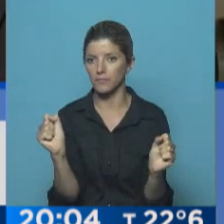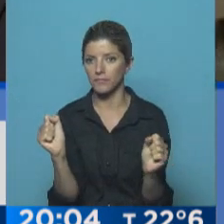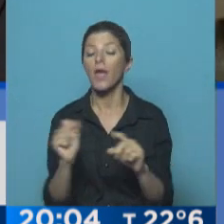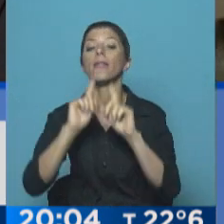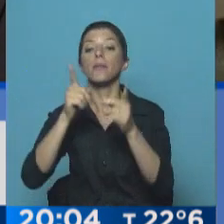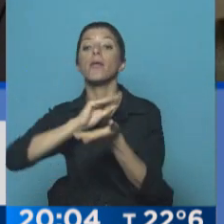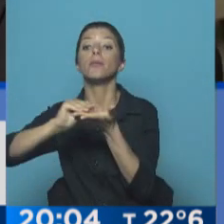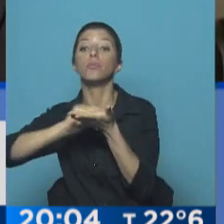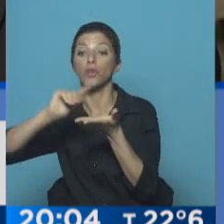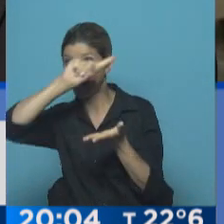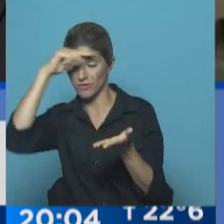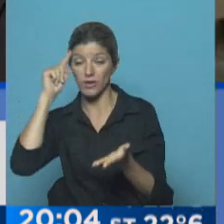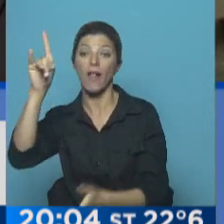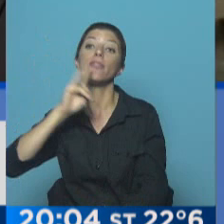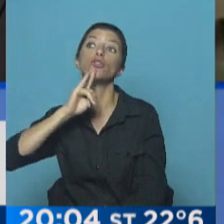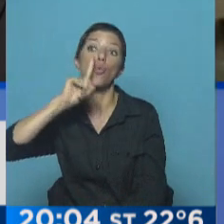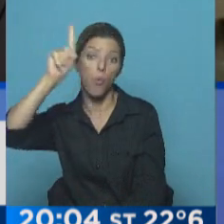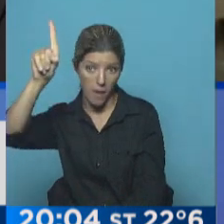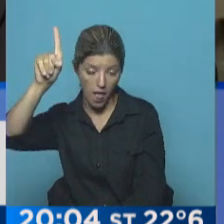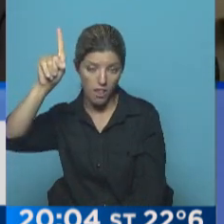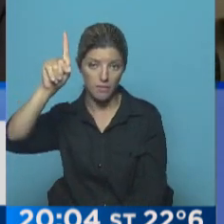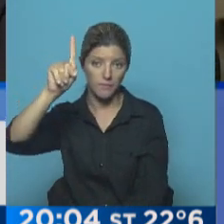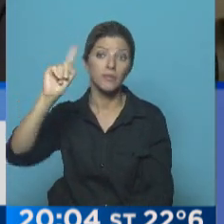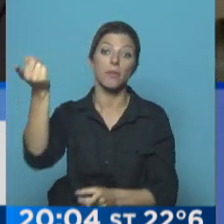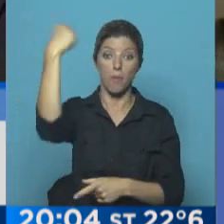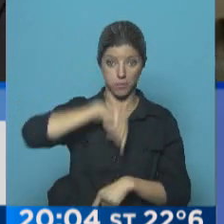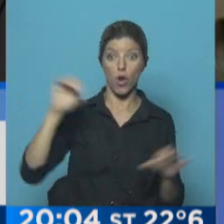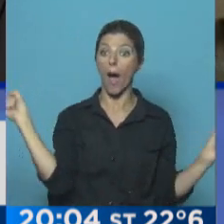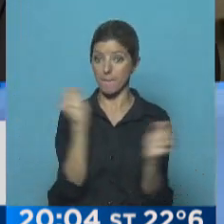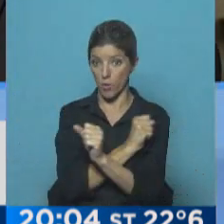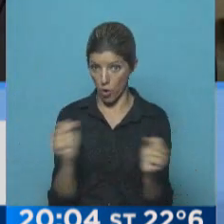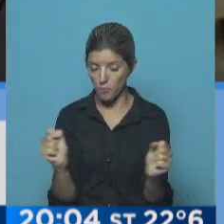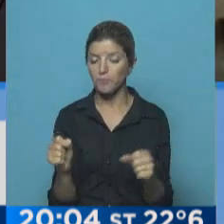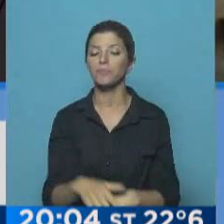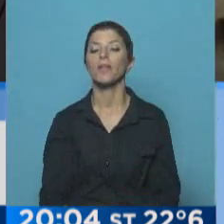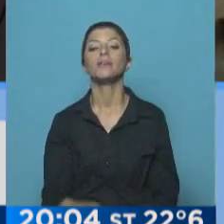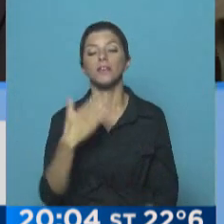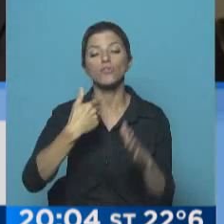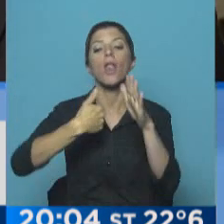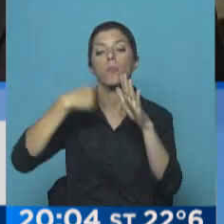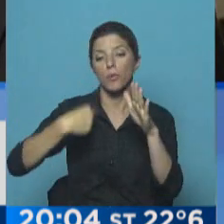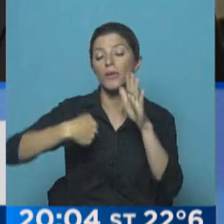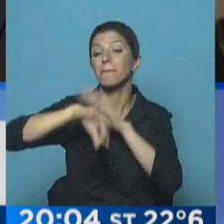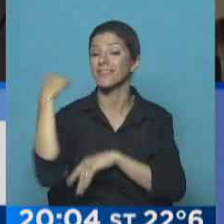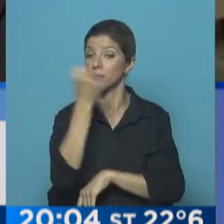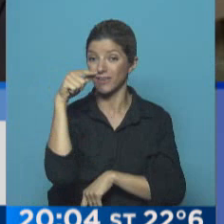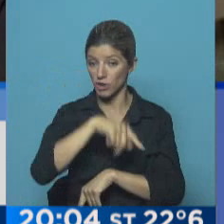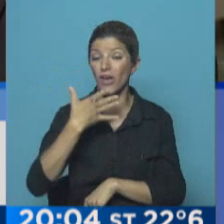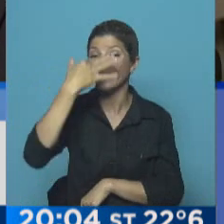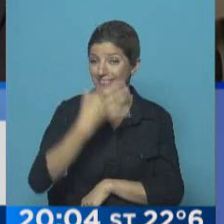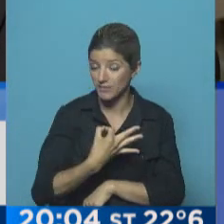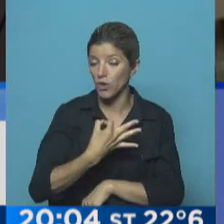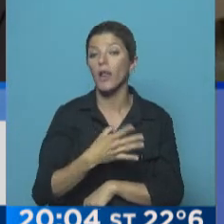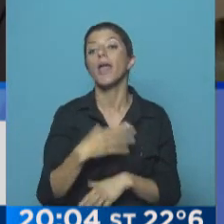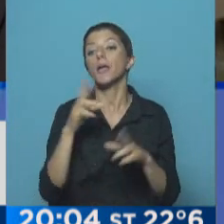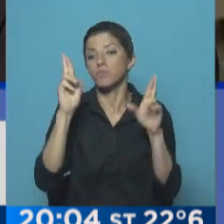procedente en un vuelo de su provincia, Isaac Bromberg, y estas son las repercusiones más importantes de la jornada en la cual finalmente el